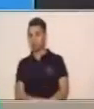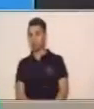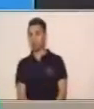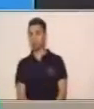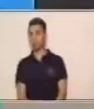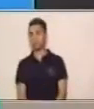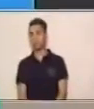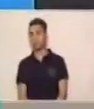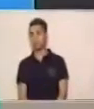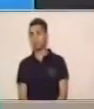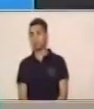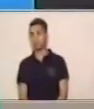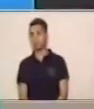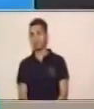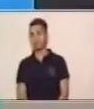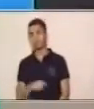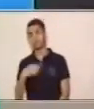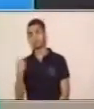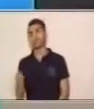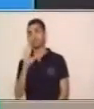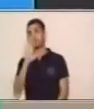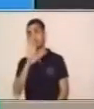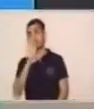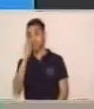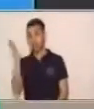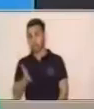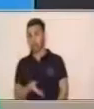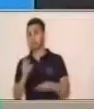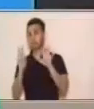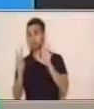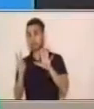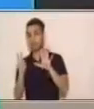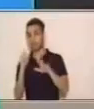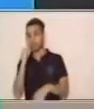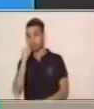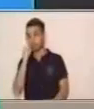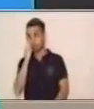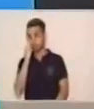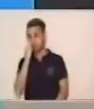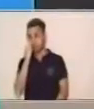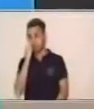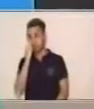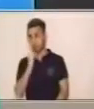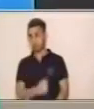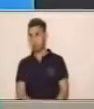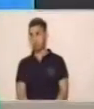séptimos. Luego sería 5 séptimos.